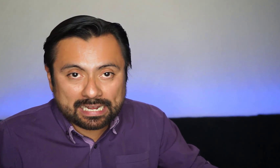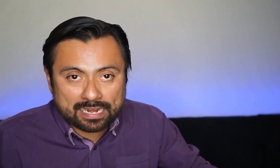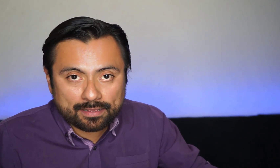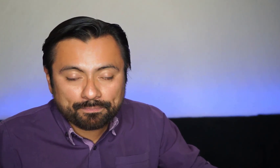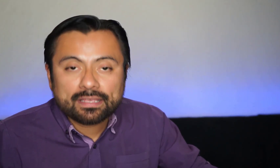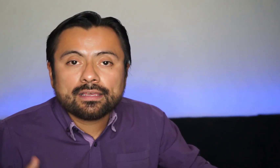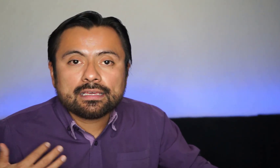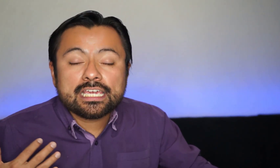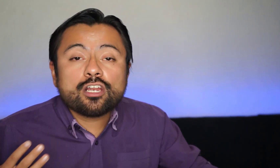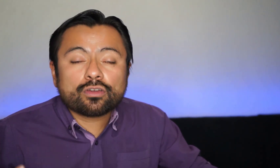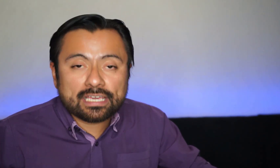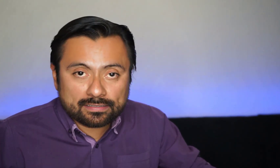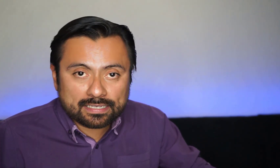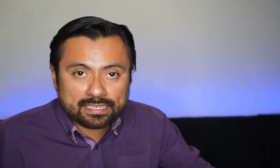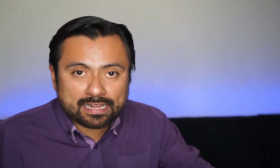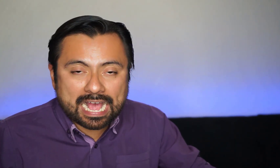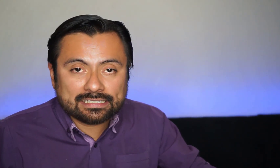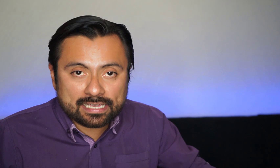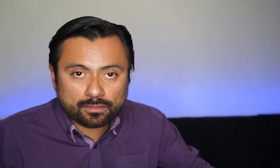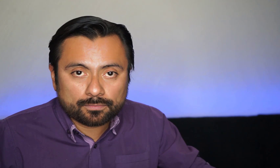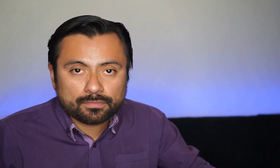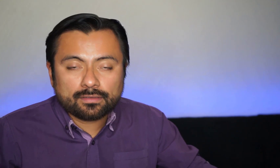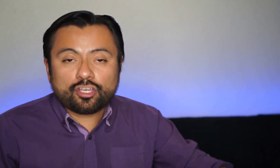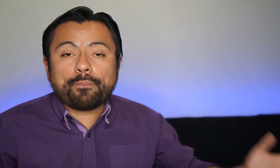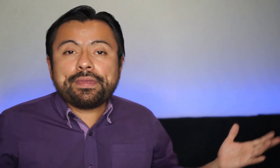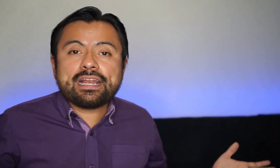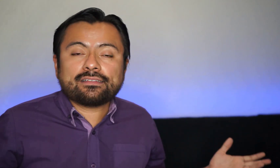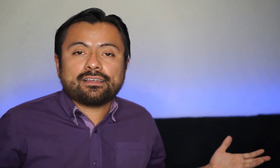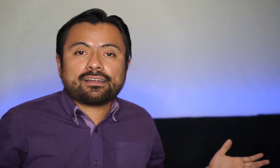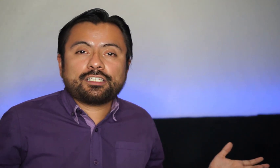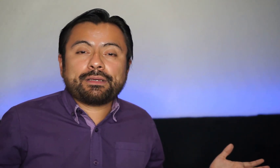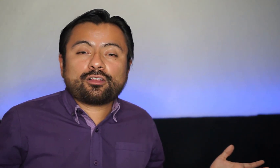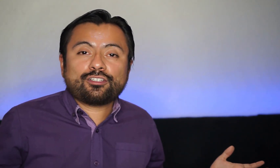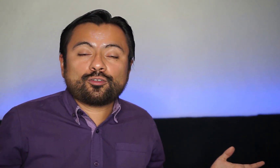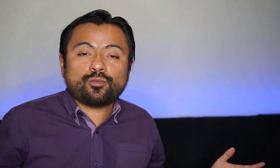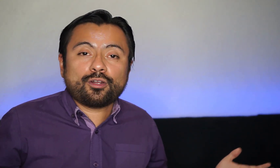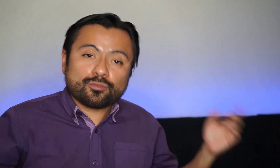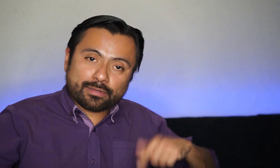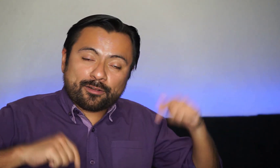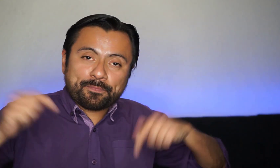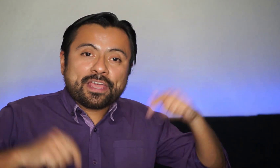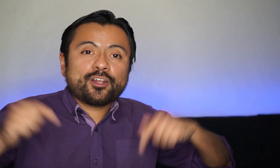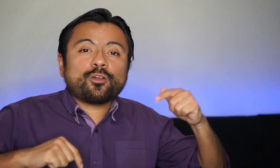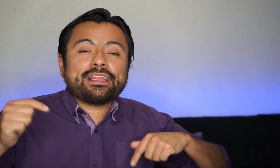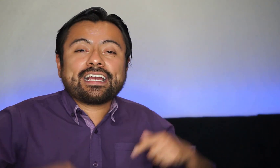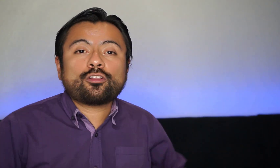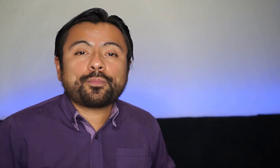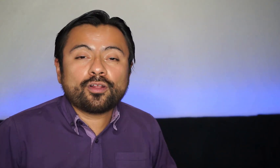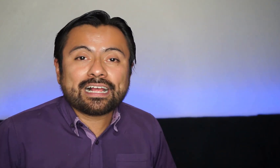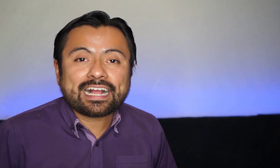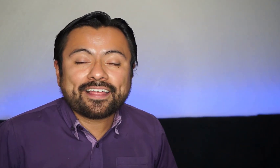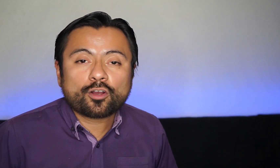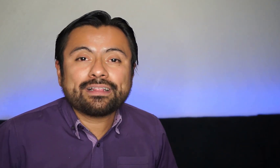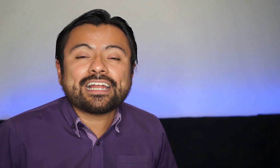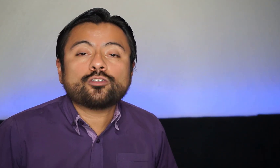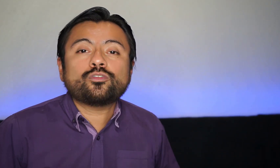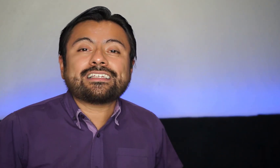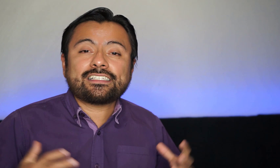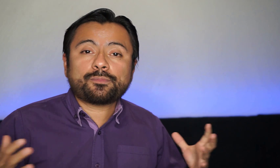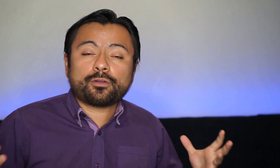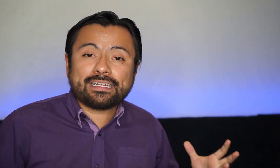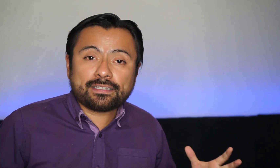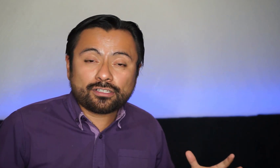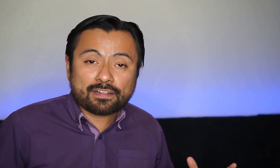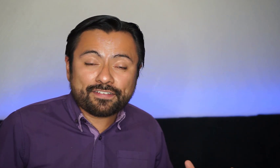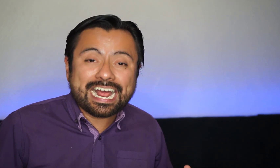se les pega la gana y lo quieren seguir haciendo qué opinas respecto de estos números bueno no olvide dejar tu opinión en la caja de comentarios